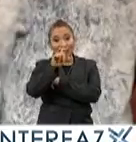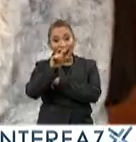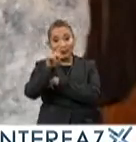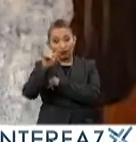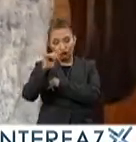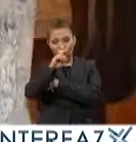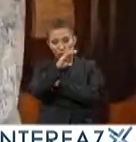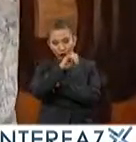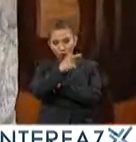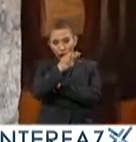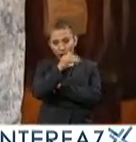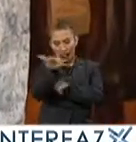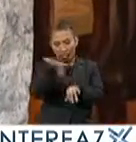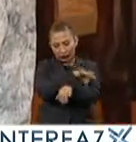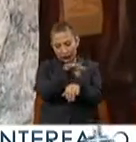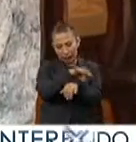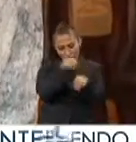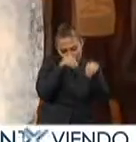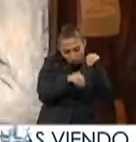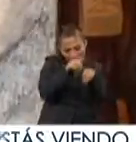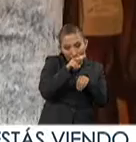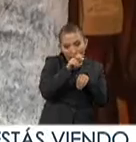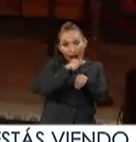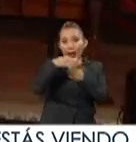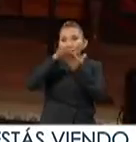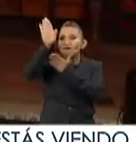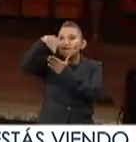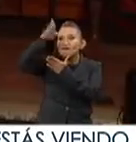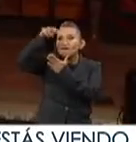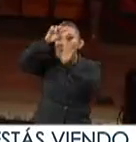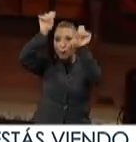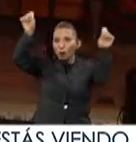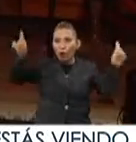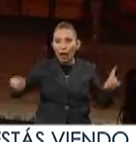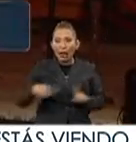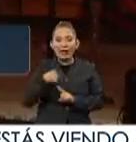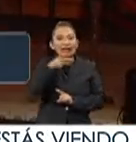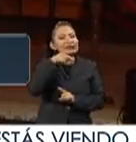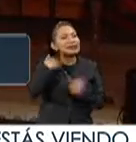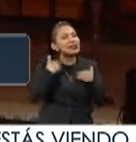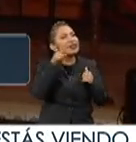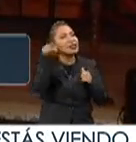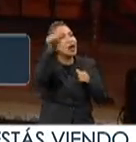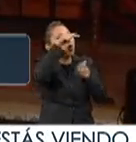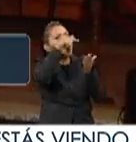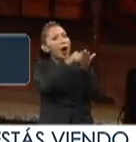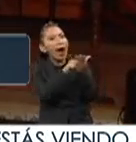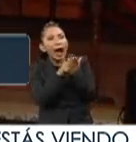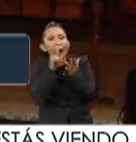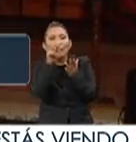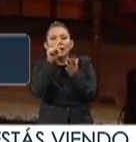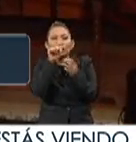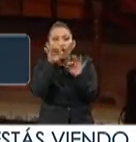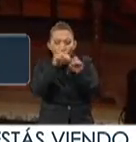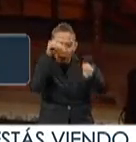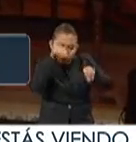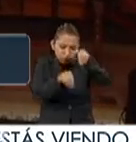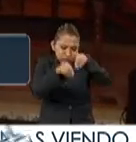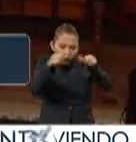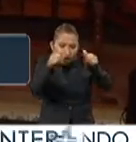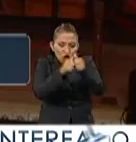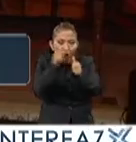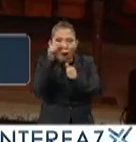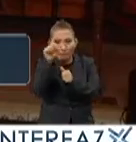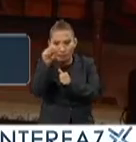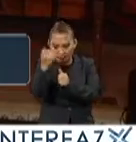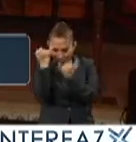Roberto Gutiérrez es diseñador virtual y muralista. La idea es entender los espacios virtuales, cómo se desarrollan a través de